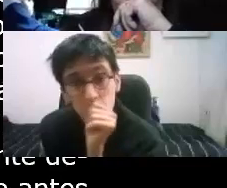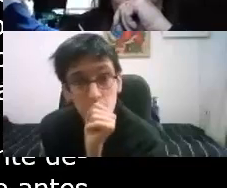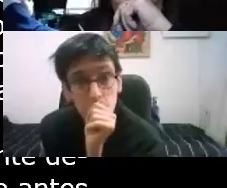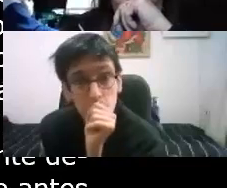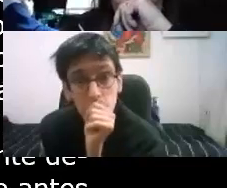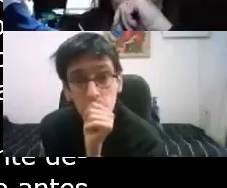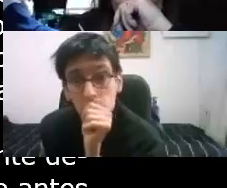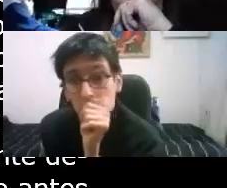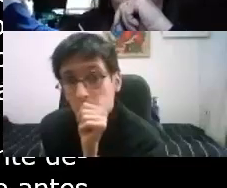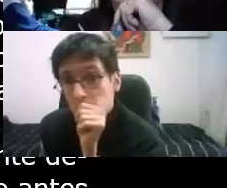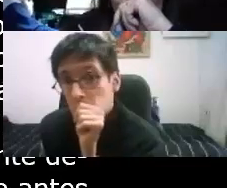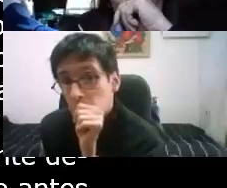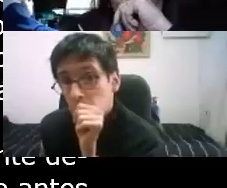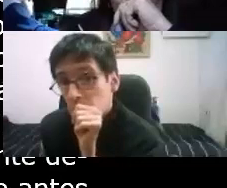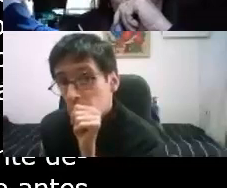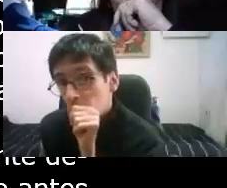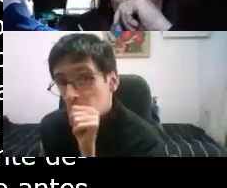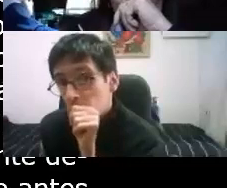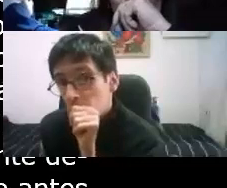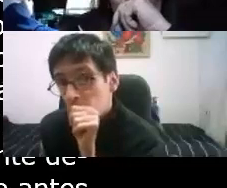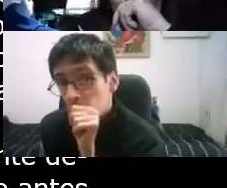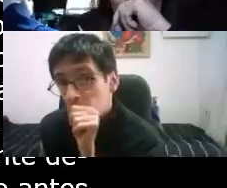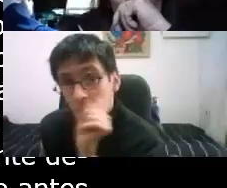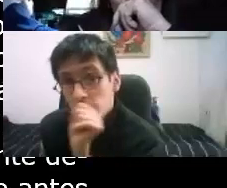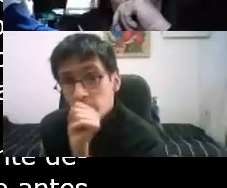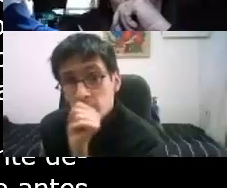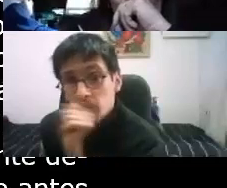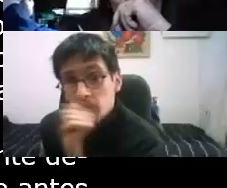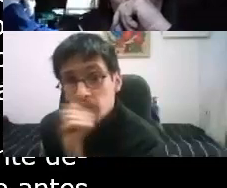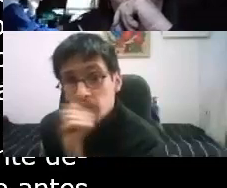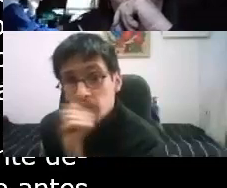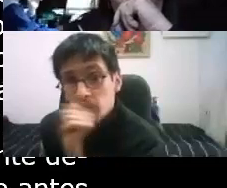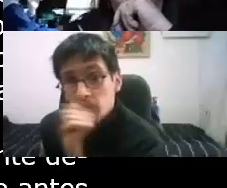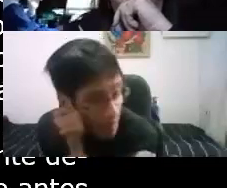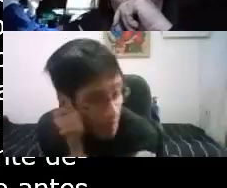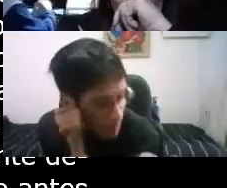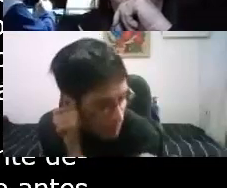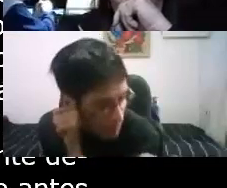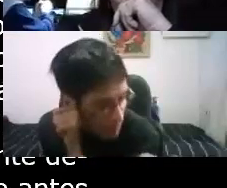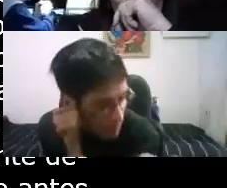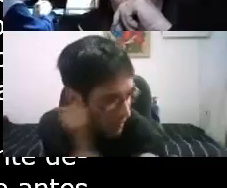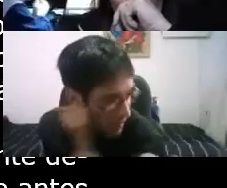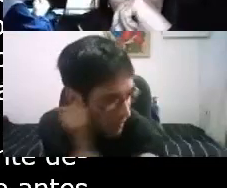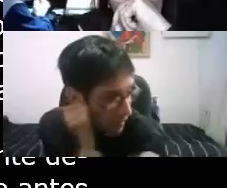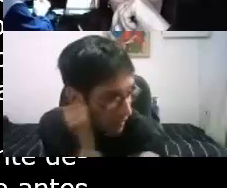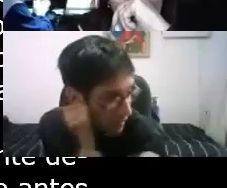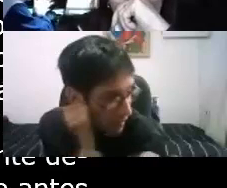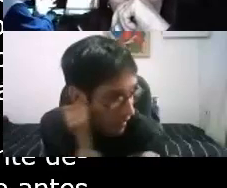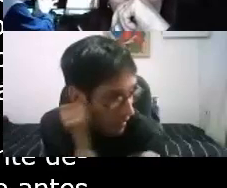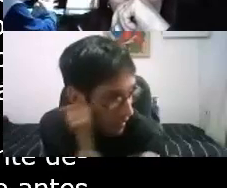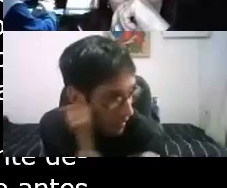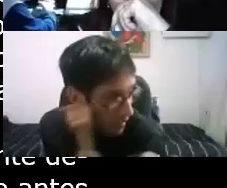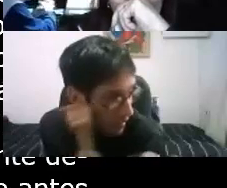Deberá contar también la firma y aclaración del empleado interviniente para recibir el pasaje solicitado.